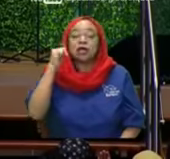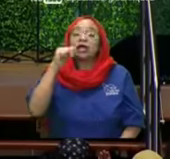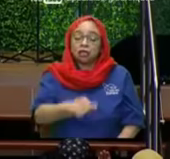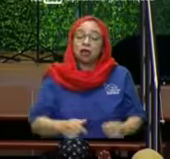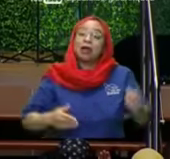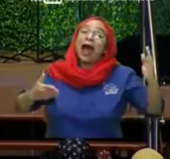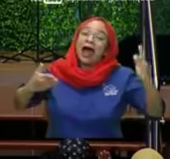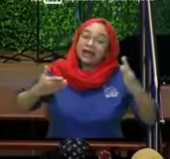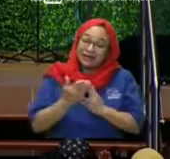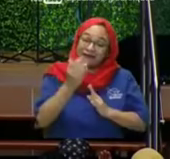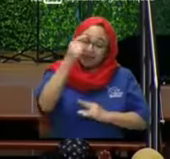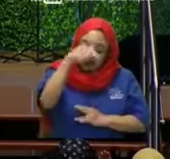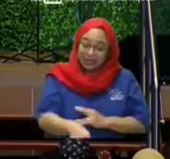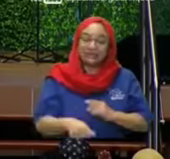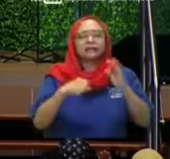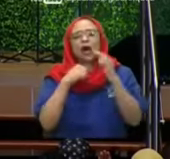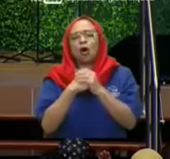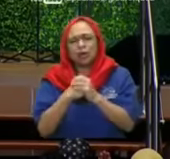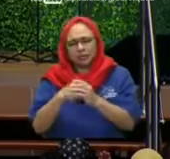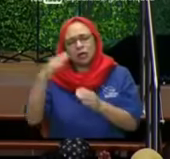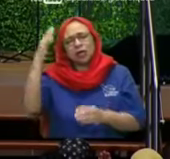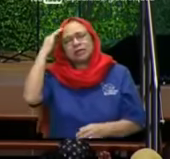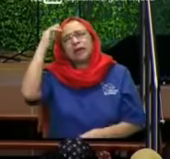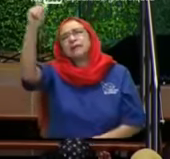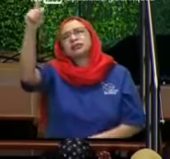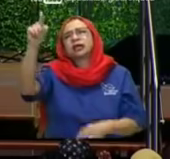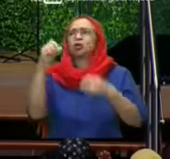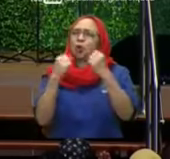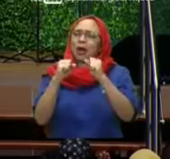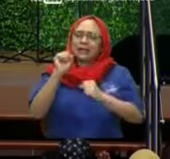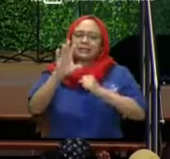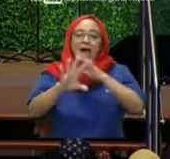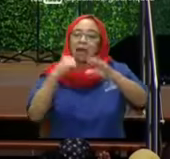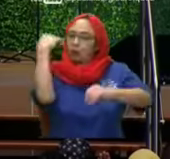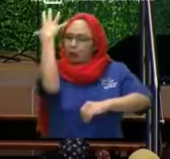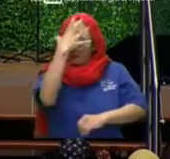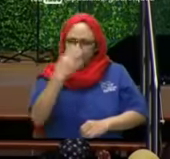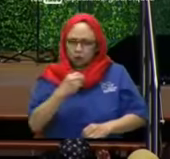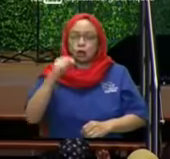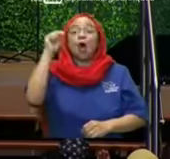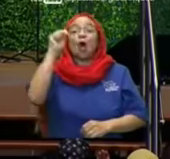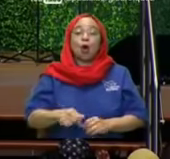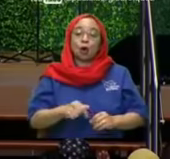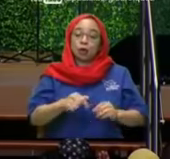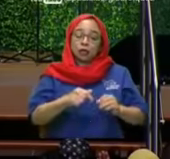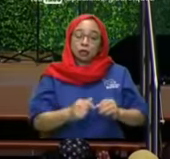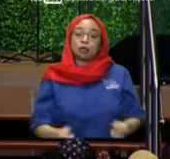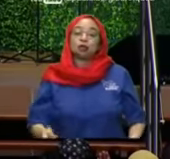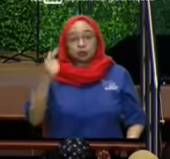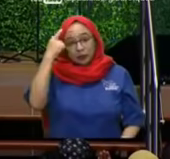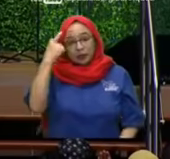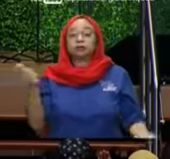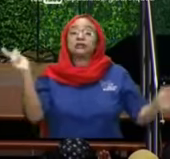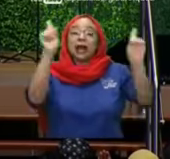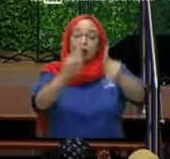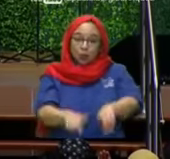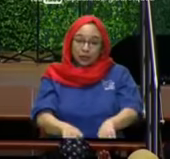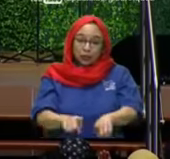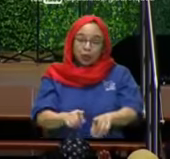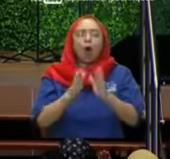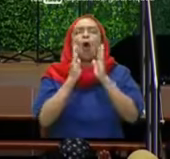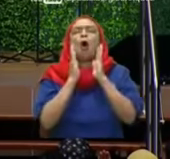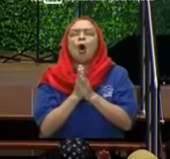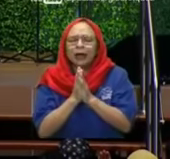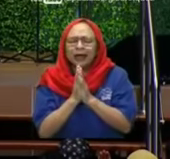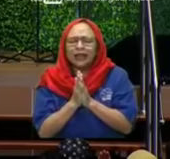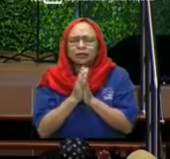esta intercesión sabemos que vas a hacer algo maravilloso. Hoy nos venimos poniendo de acuerdo para orar, Señor,